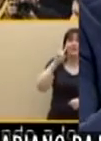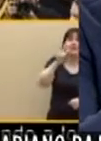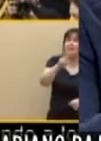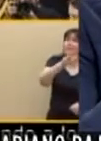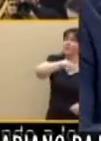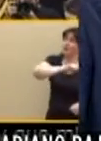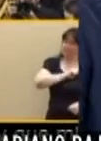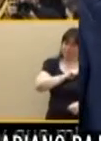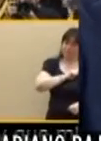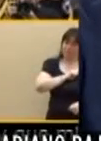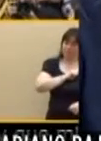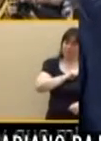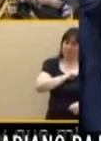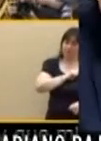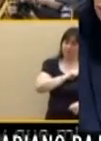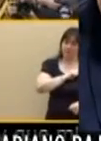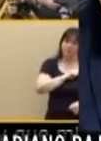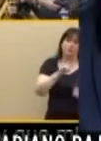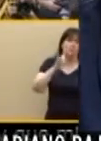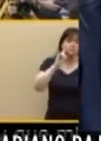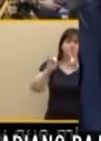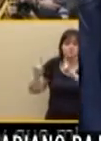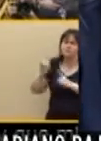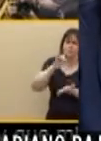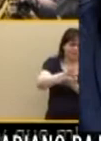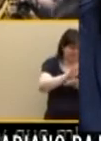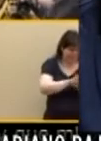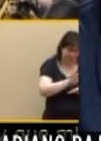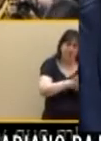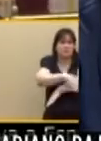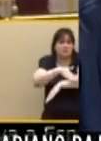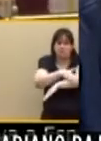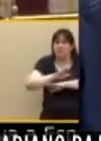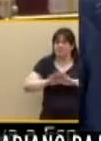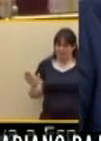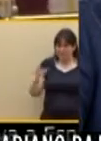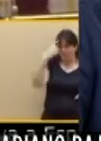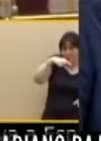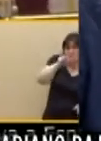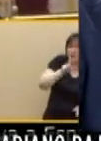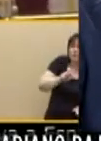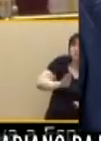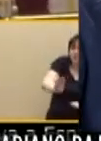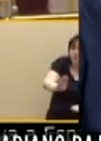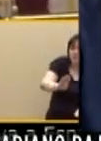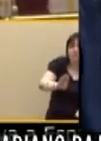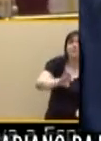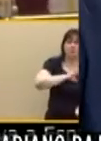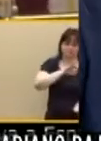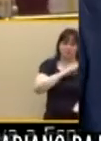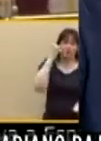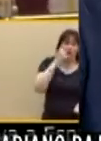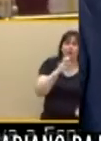fue un tono una dureza inusitada ya no recuerdo nunca en el parlamento una intervención de ese grado de dureza el presente el gobierno decía que pasan a los anales del